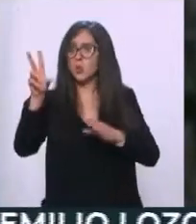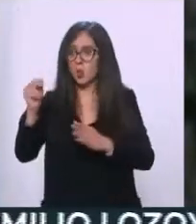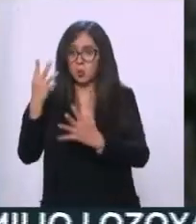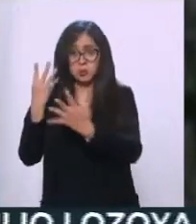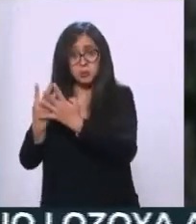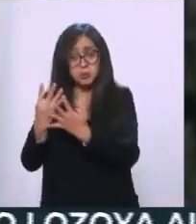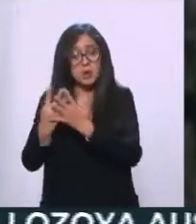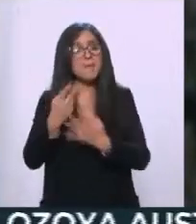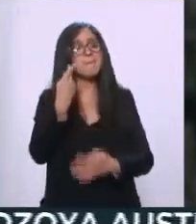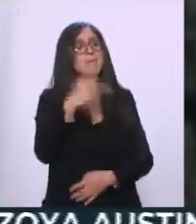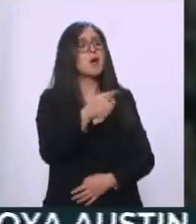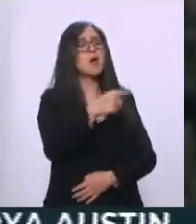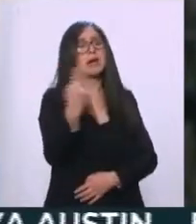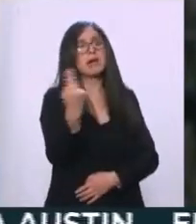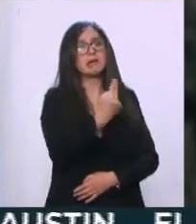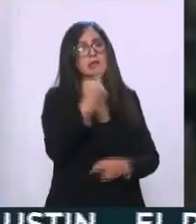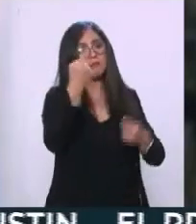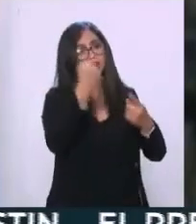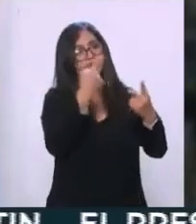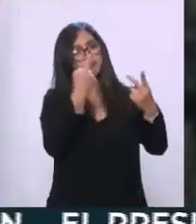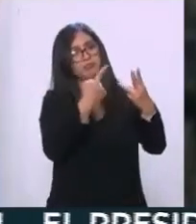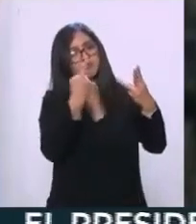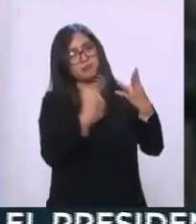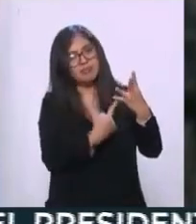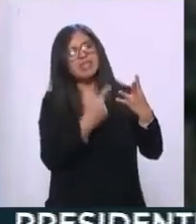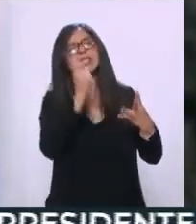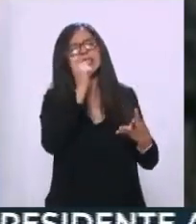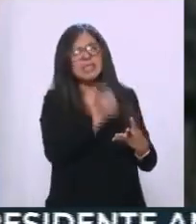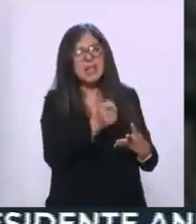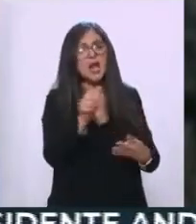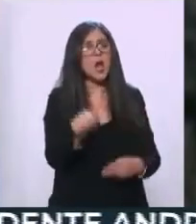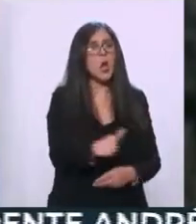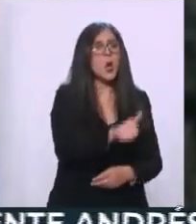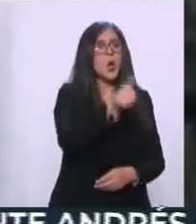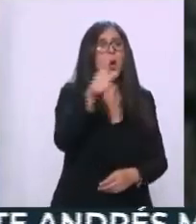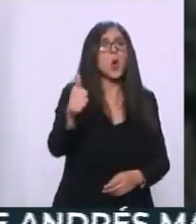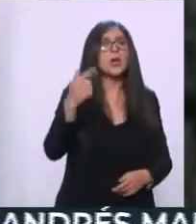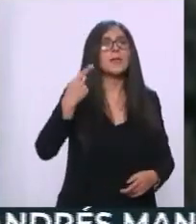pasan, por ejemplo, por señalar